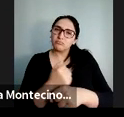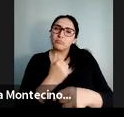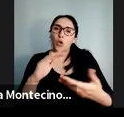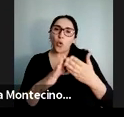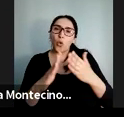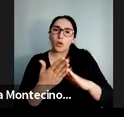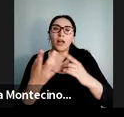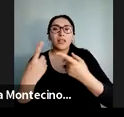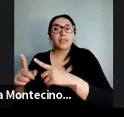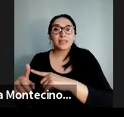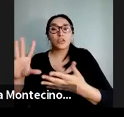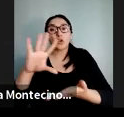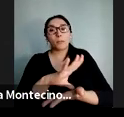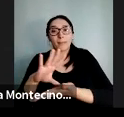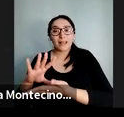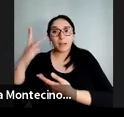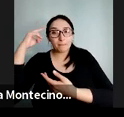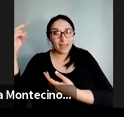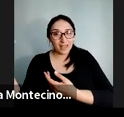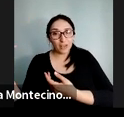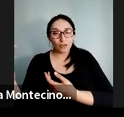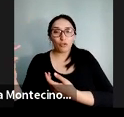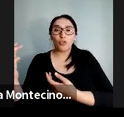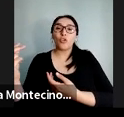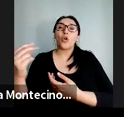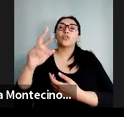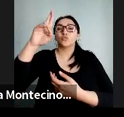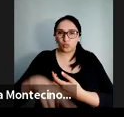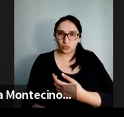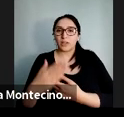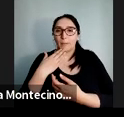con distintos países de México hacia el sur.